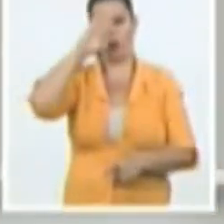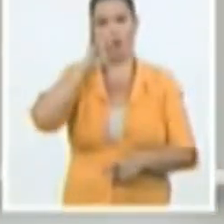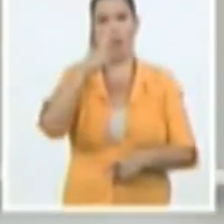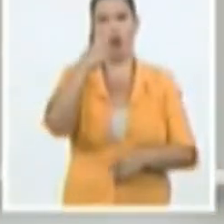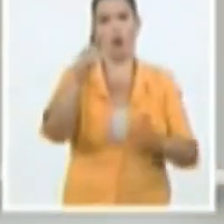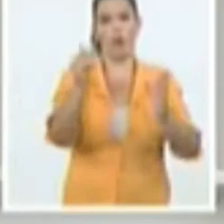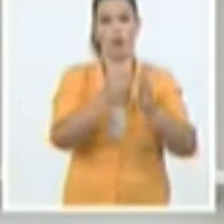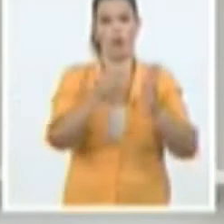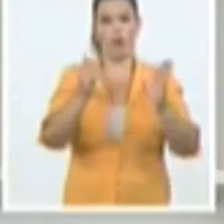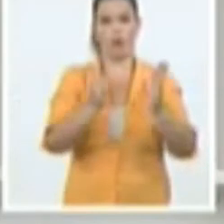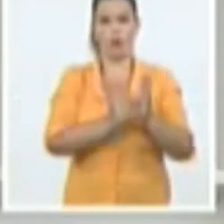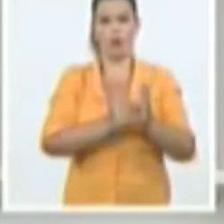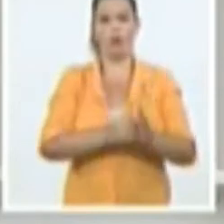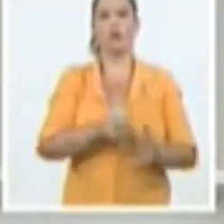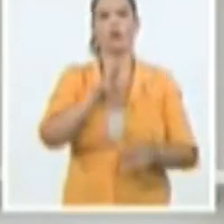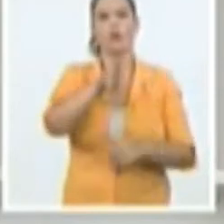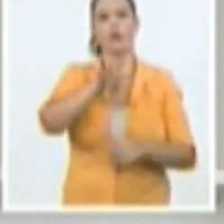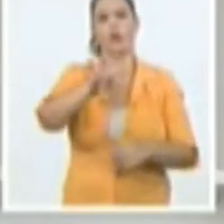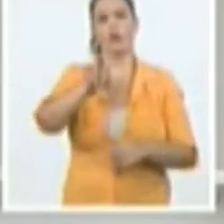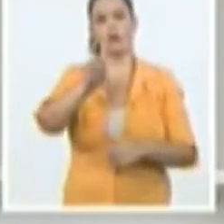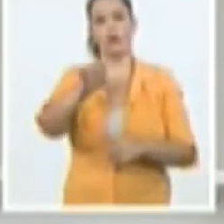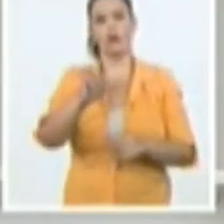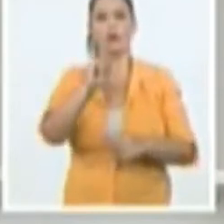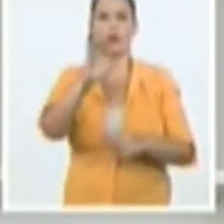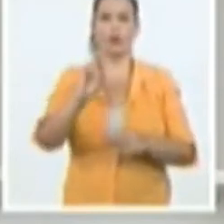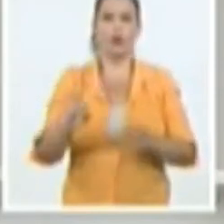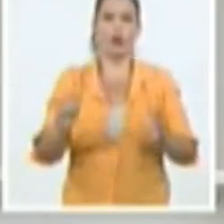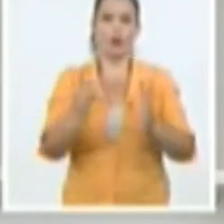$2.031.260, y Cubanet, que recibió